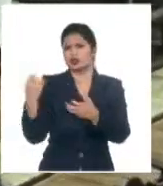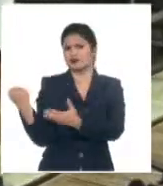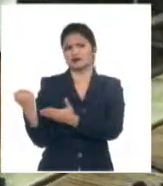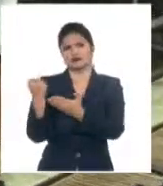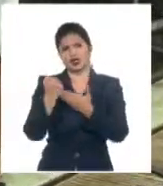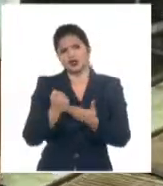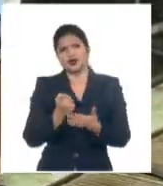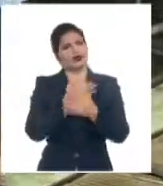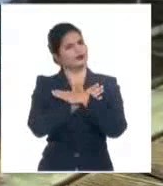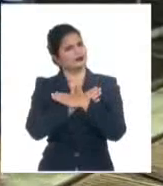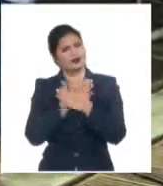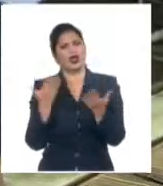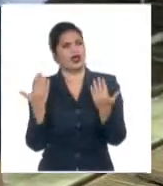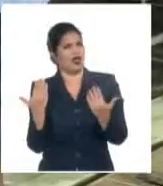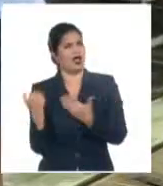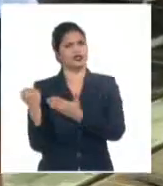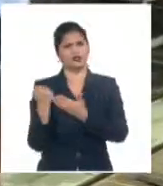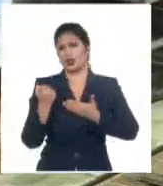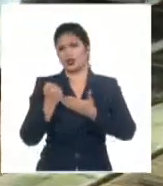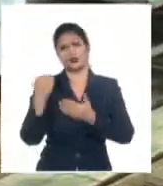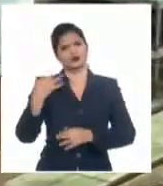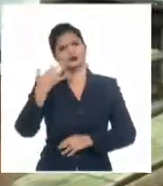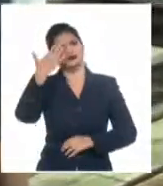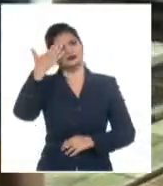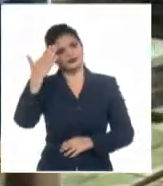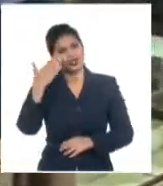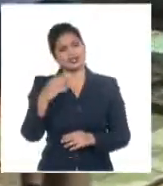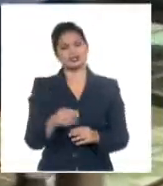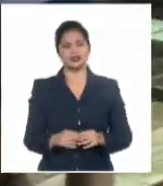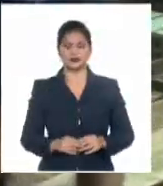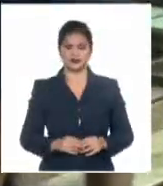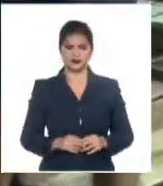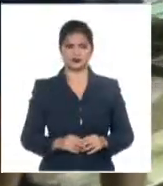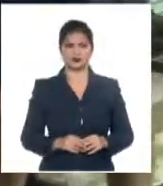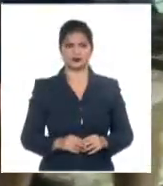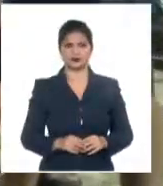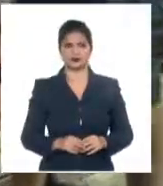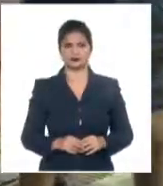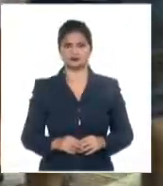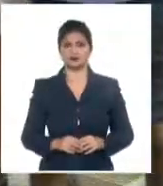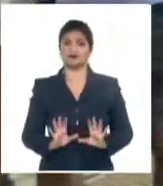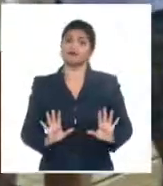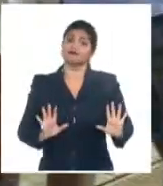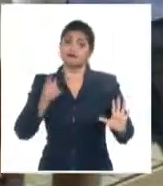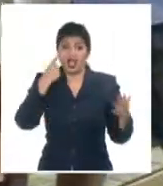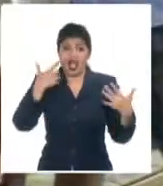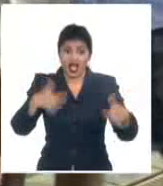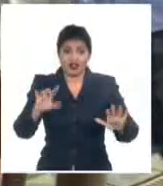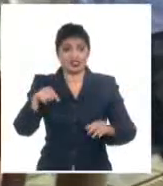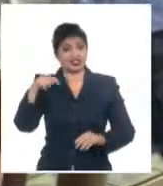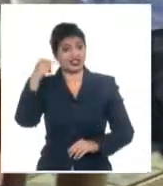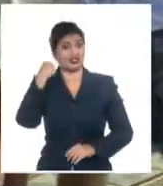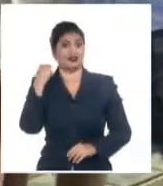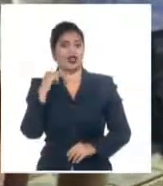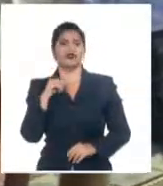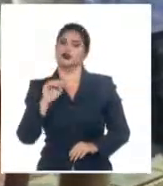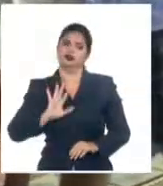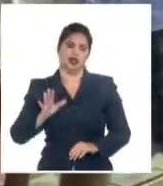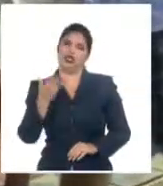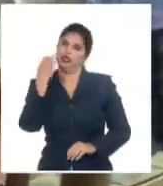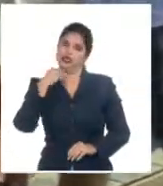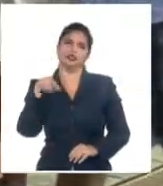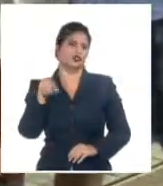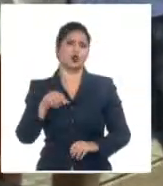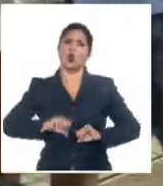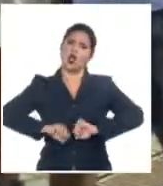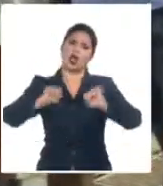siempre, y creo que bueno, ya en este año me parece que ha sido un trabajo bueno, un trabajo que